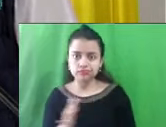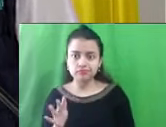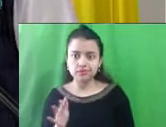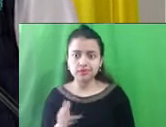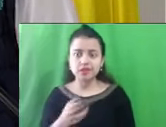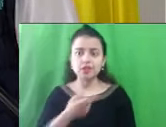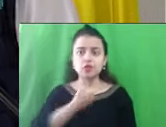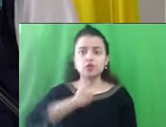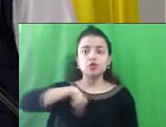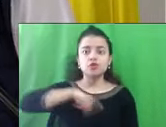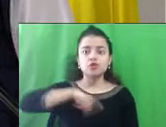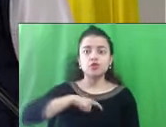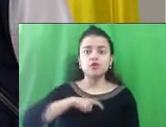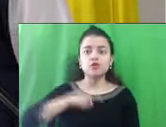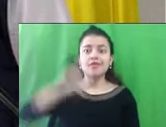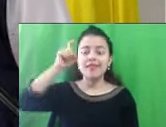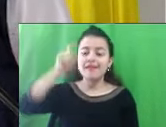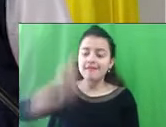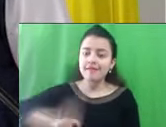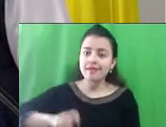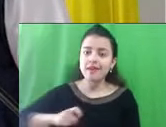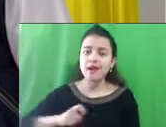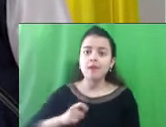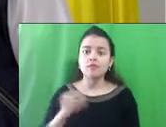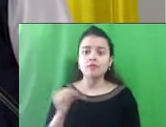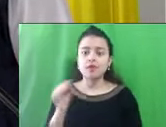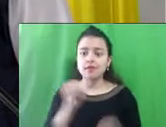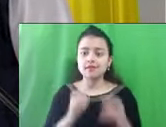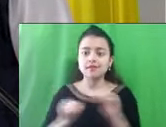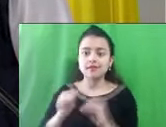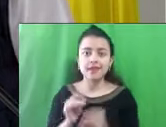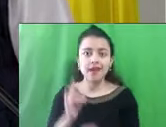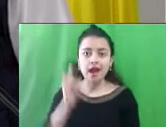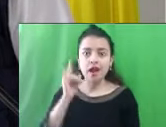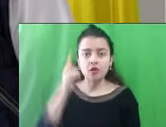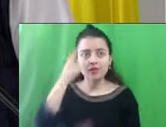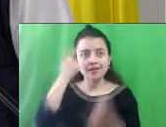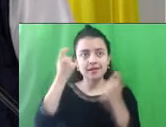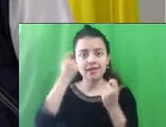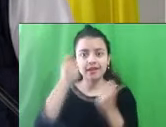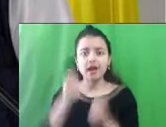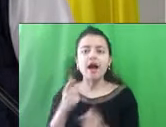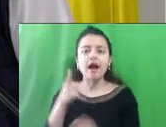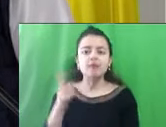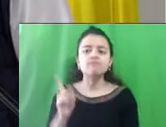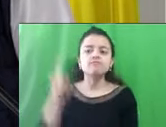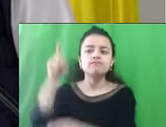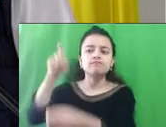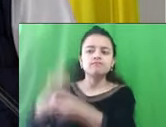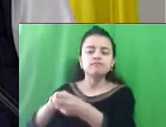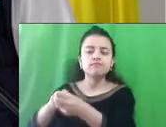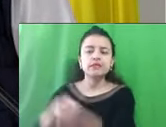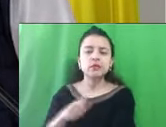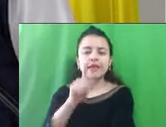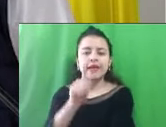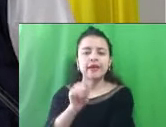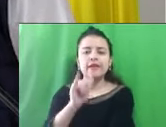debe generar una fiducia y llevar esos dineros correspondientes a esa inversión que no se hizo en esos años